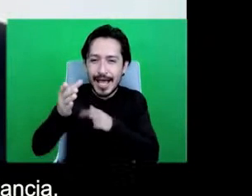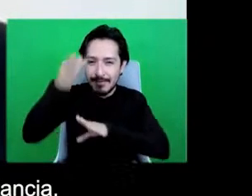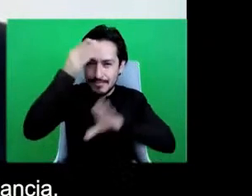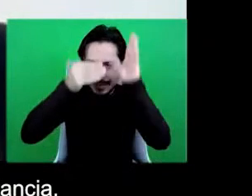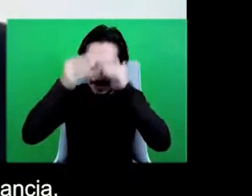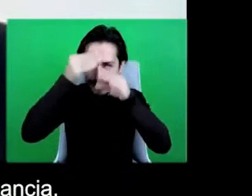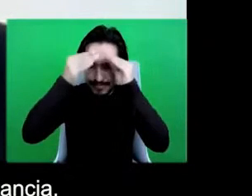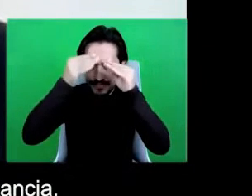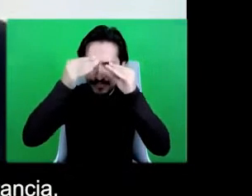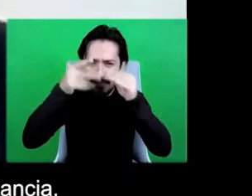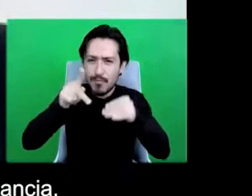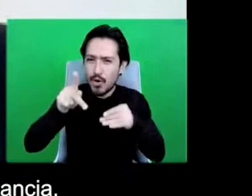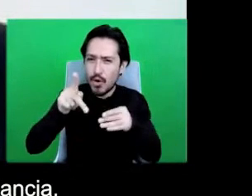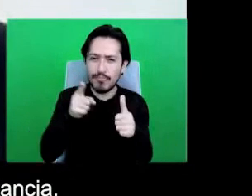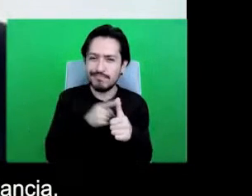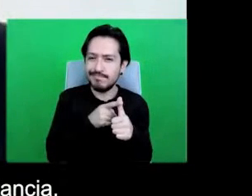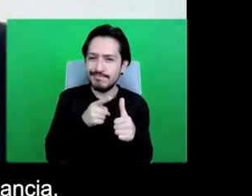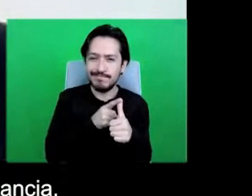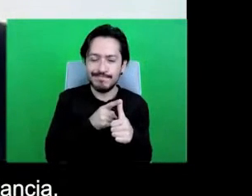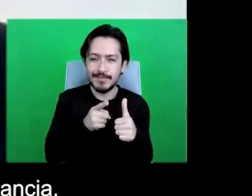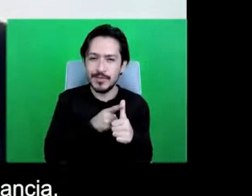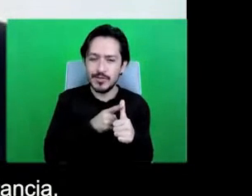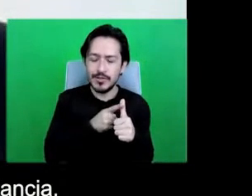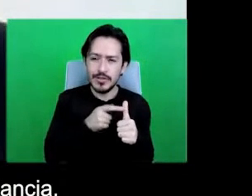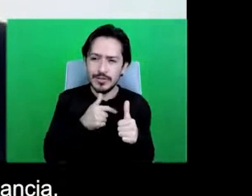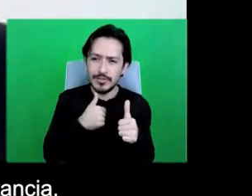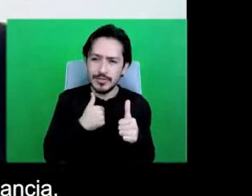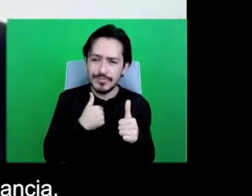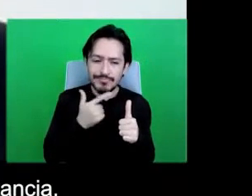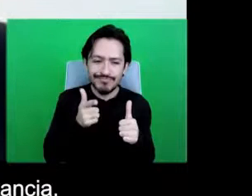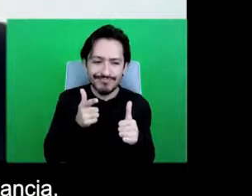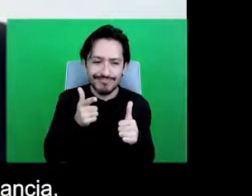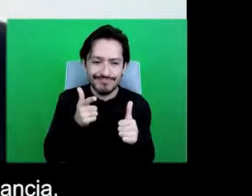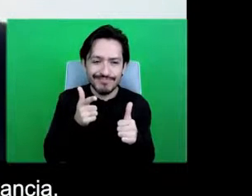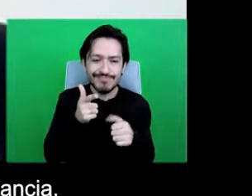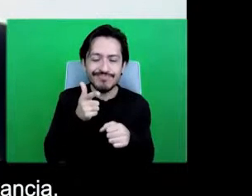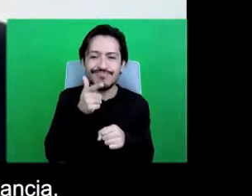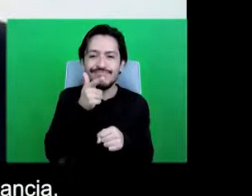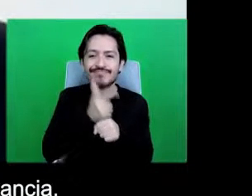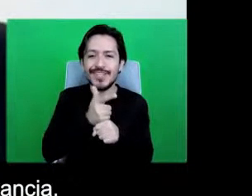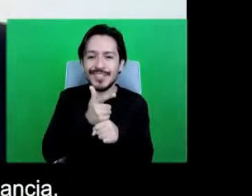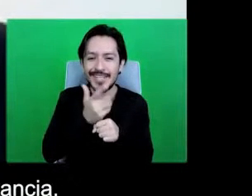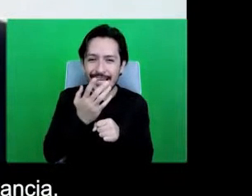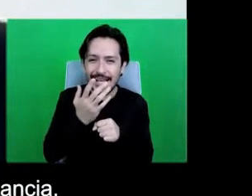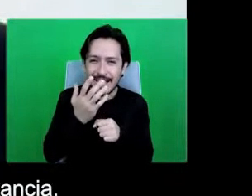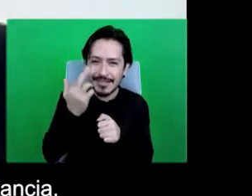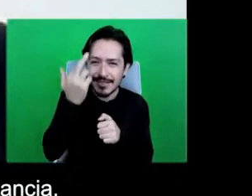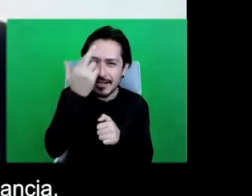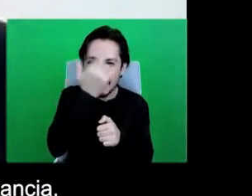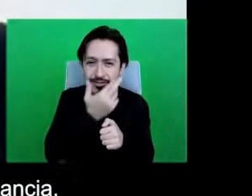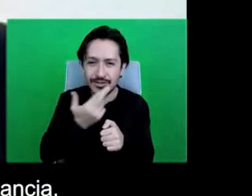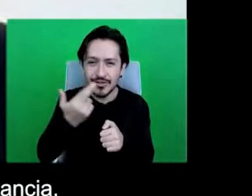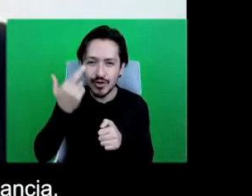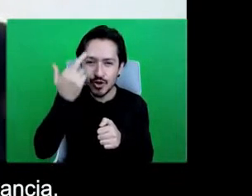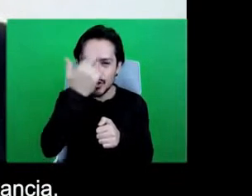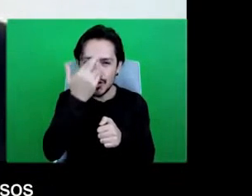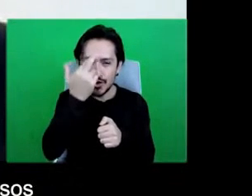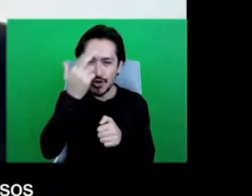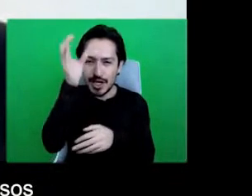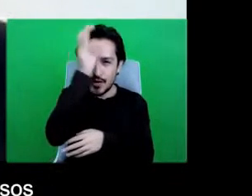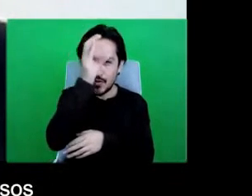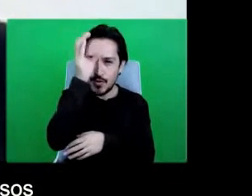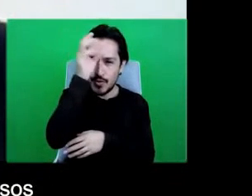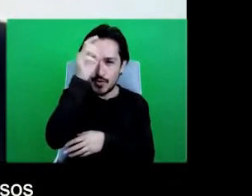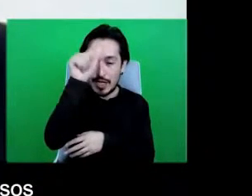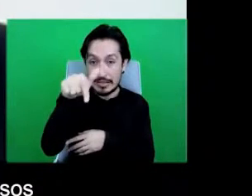instancia fue análisis que hicieron de la cultura en nuestro estado y pues